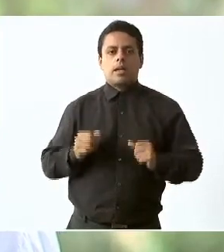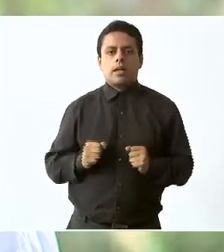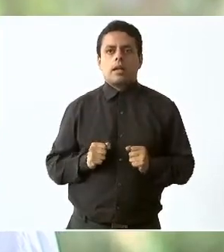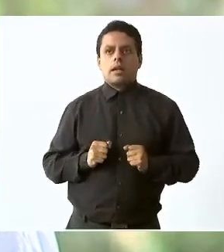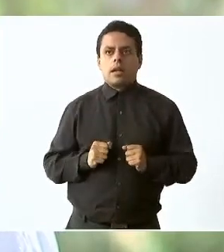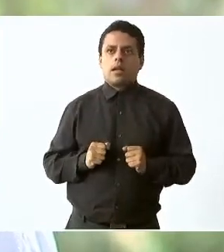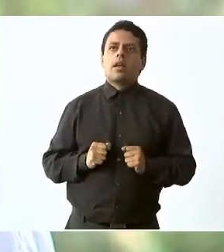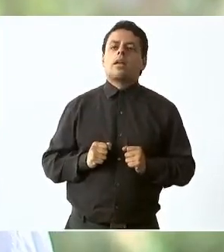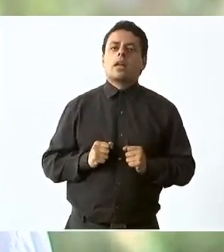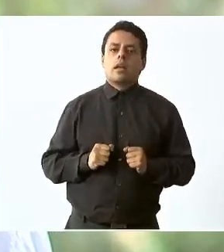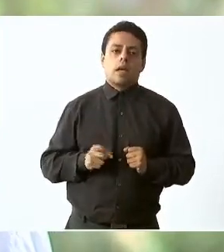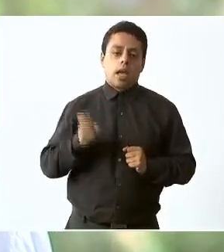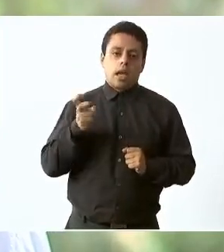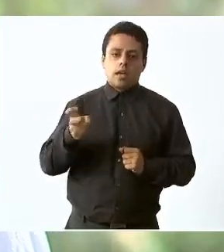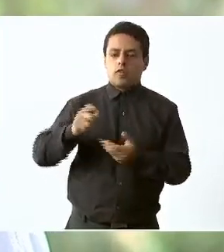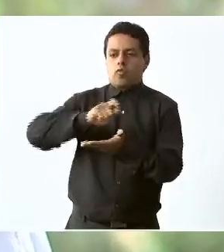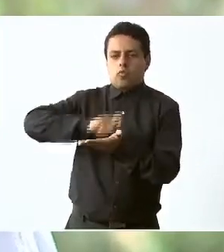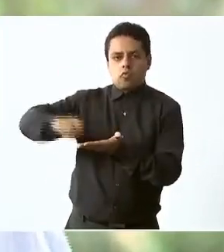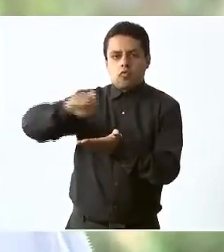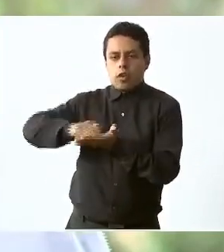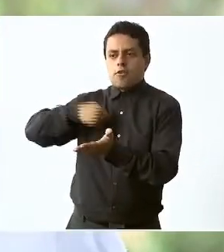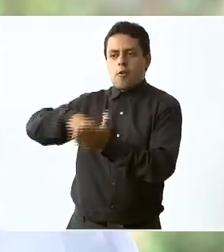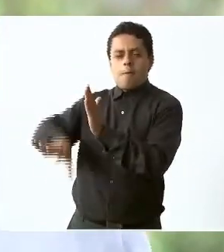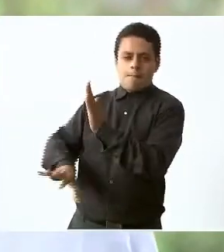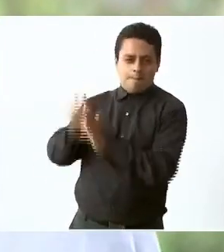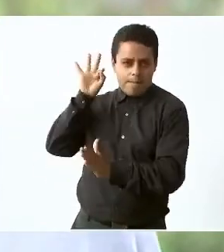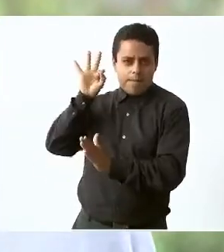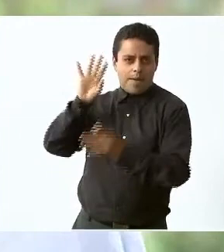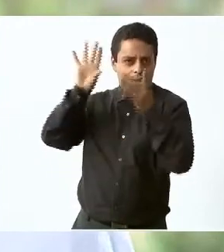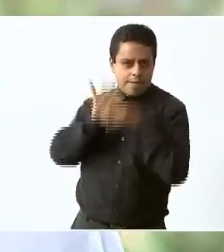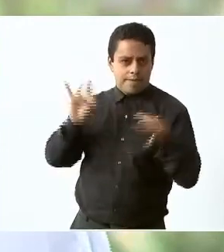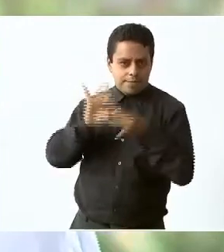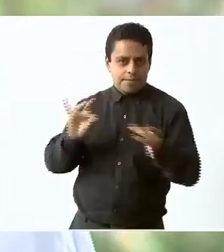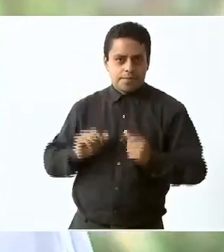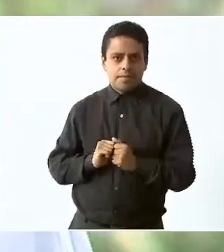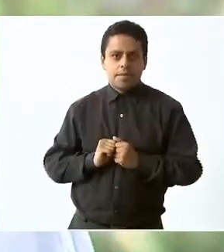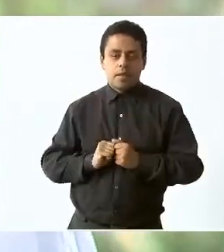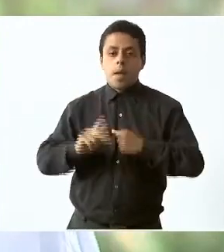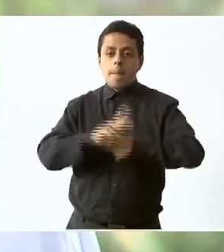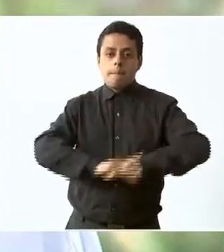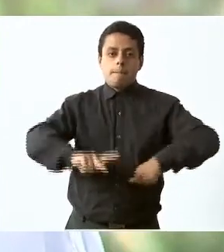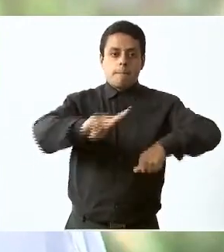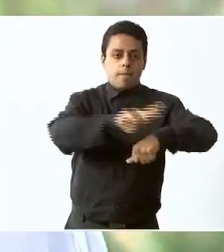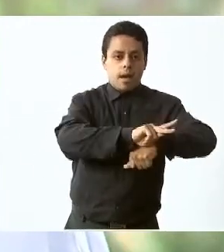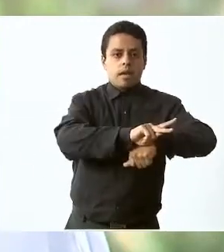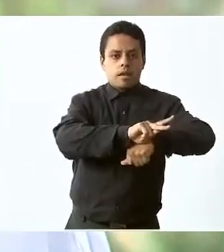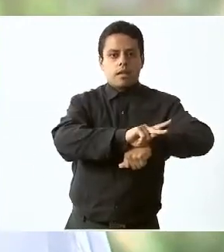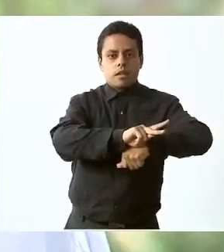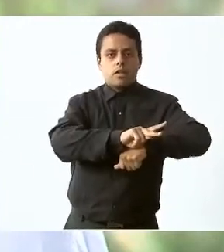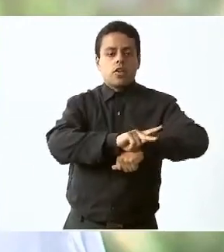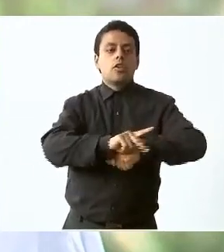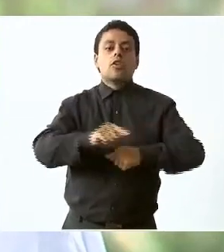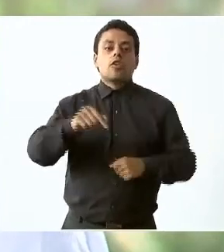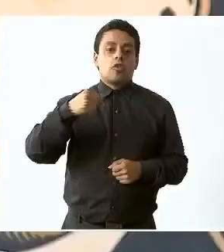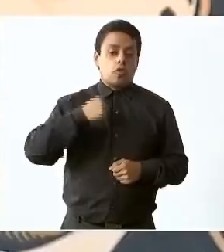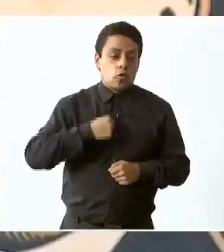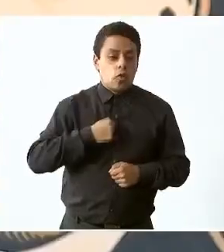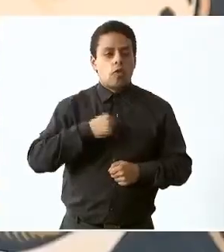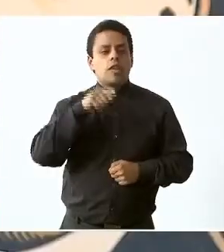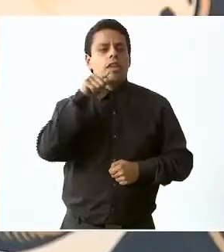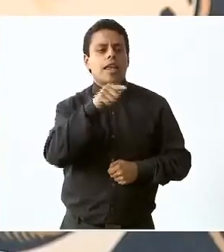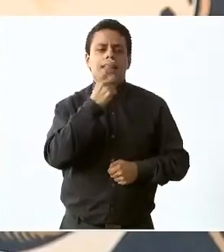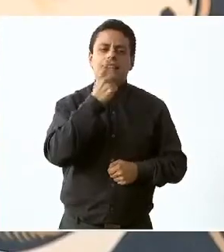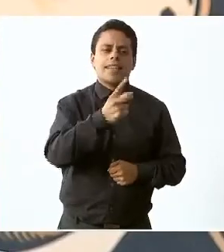de los propios versos del poeta jerezano. Patria, te doy de tu dicha la clave,